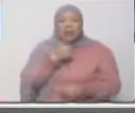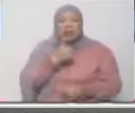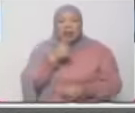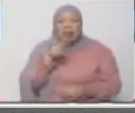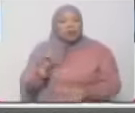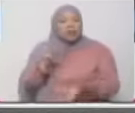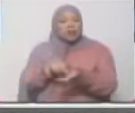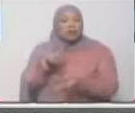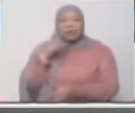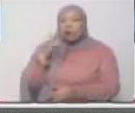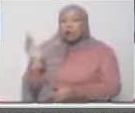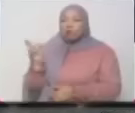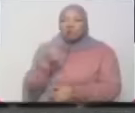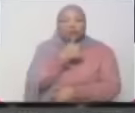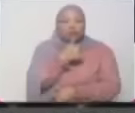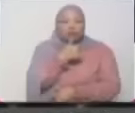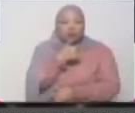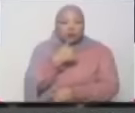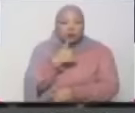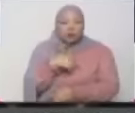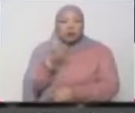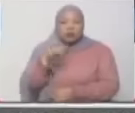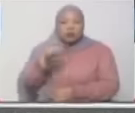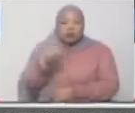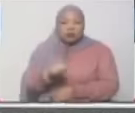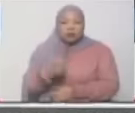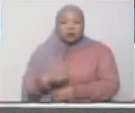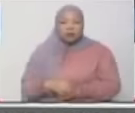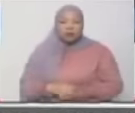teórico? Mira, todavía hay gente aquí.